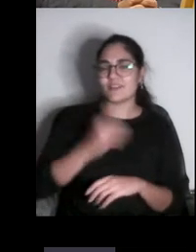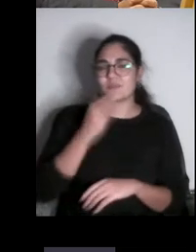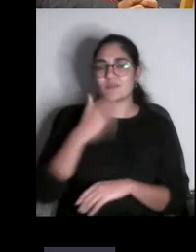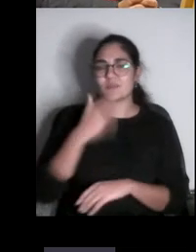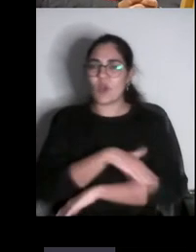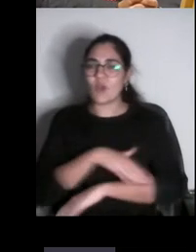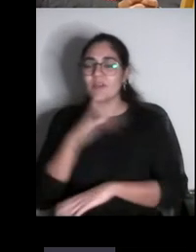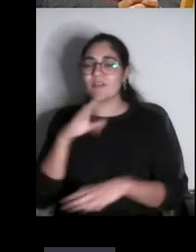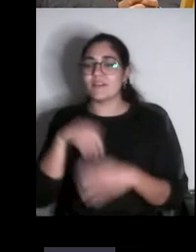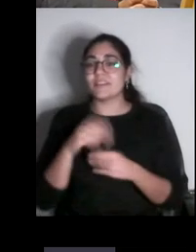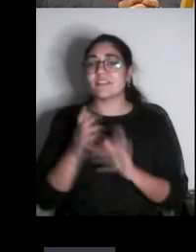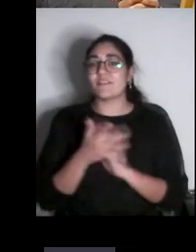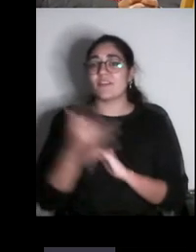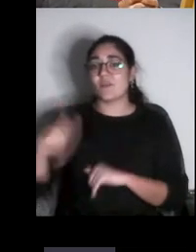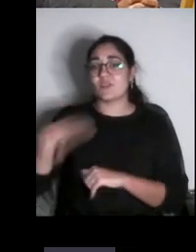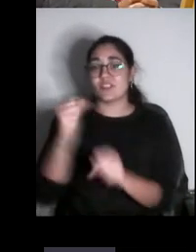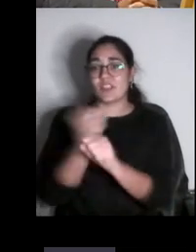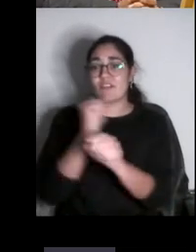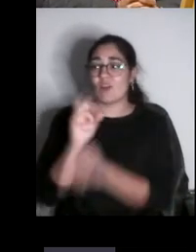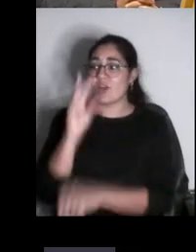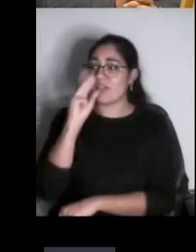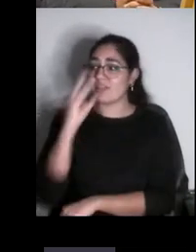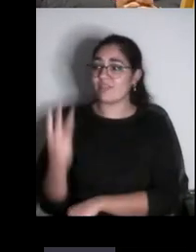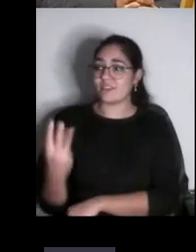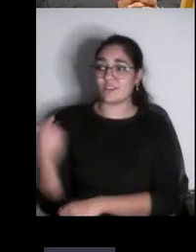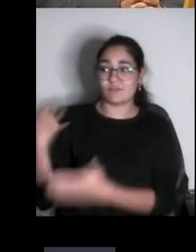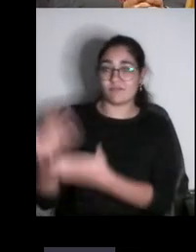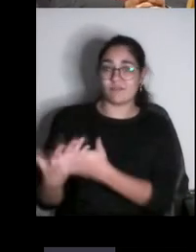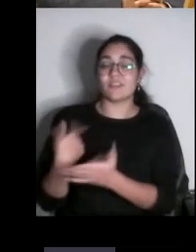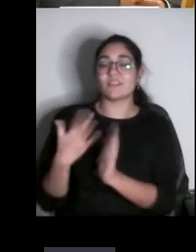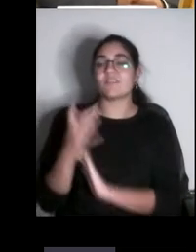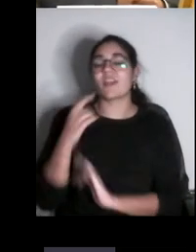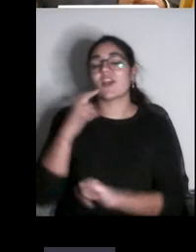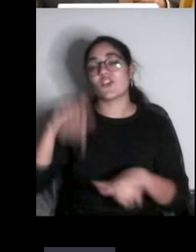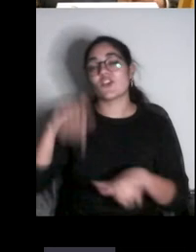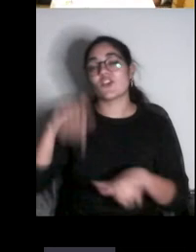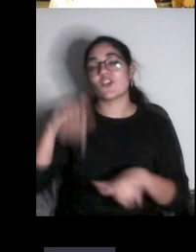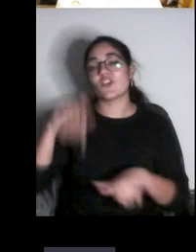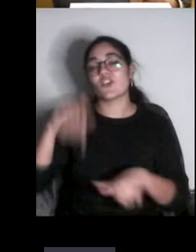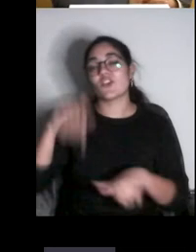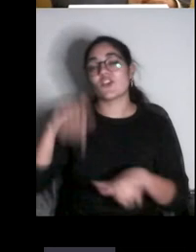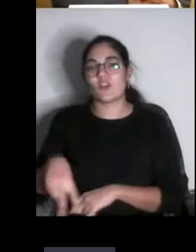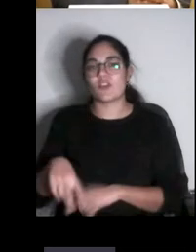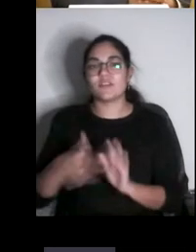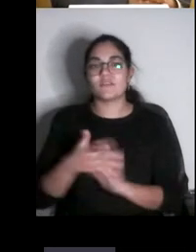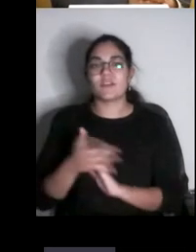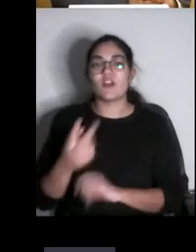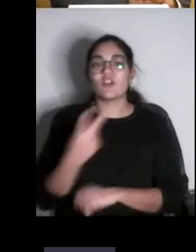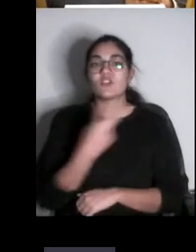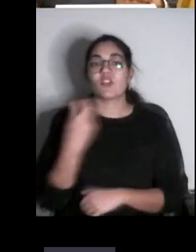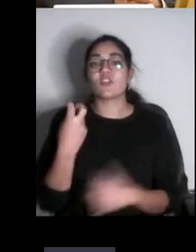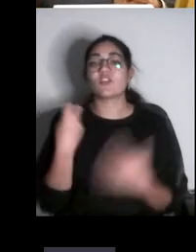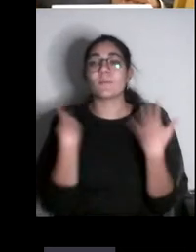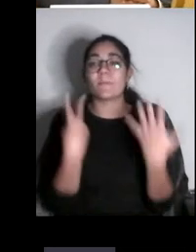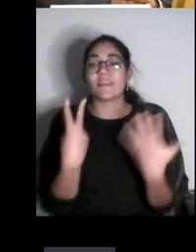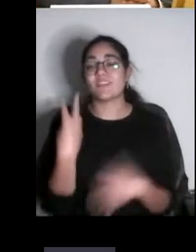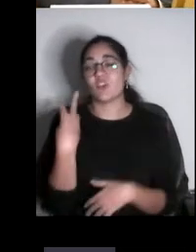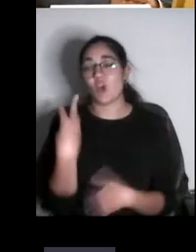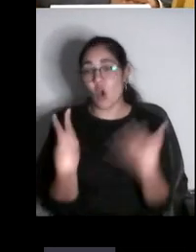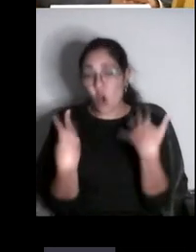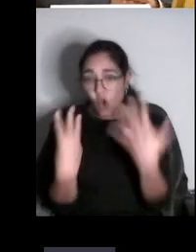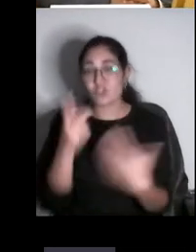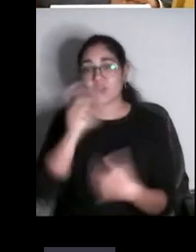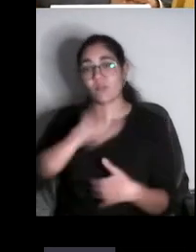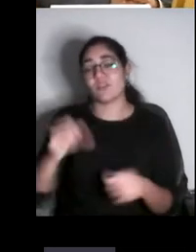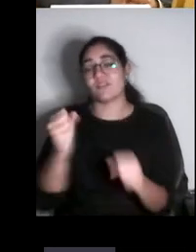últimos 3 años y que se está reconociendo hoy aquí. Sois 228 docentes pues, que habéis